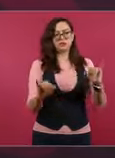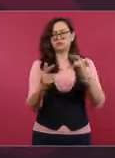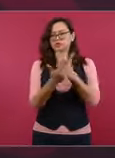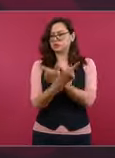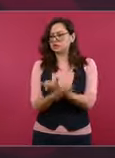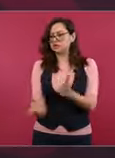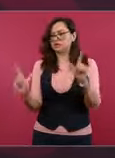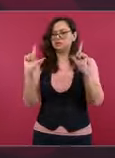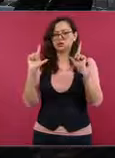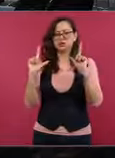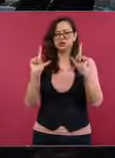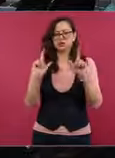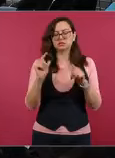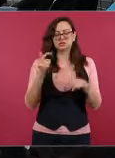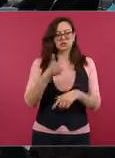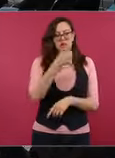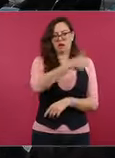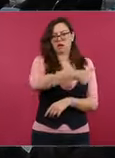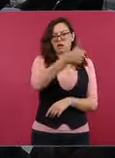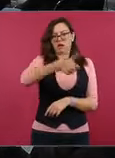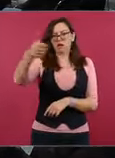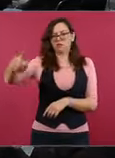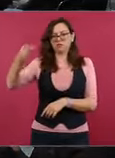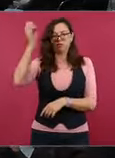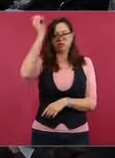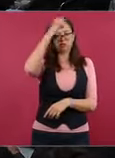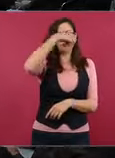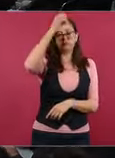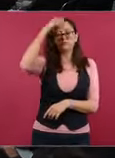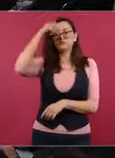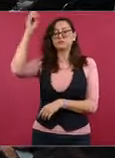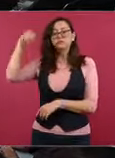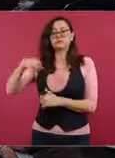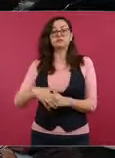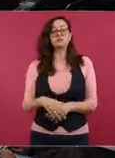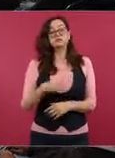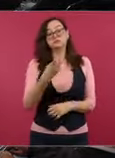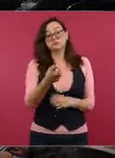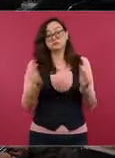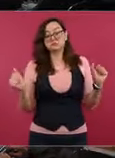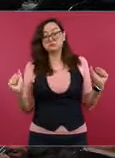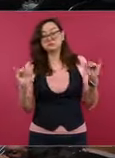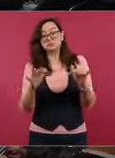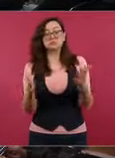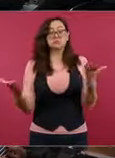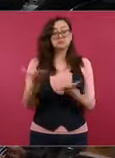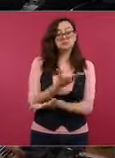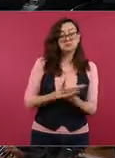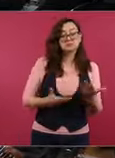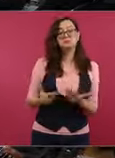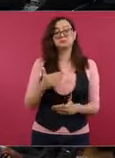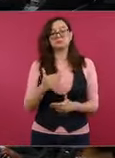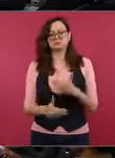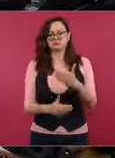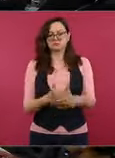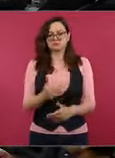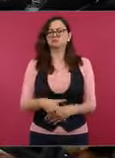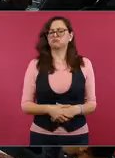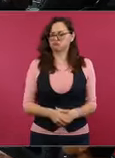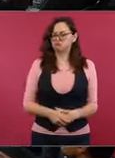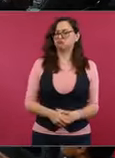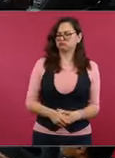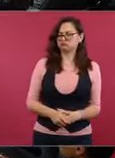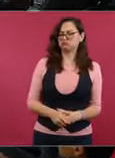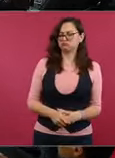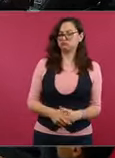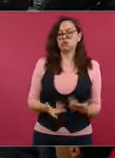libres e independientes. ¿En estos reencuentros ha habido avances, algún avance? Sí, sí, cómo no, se avanzó mucho. ¿Cuáles serían los